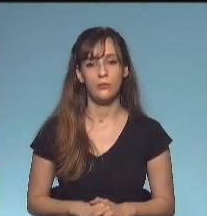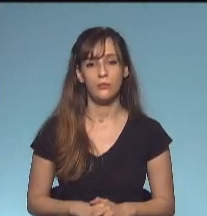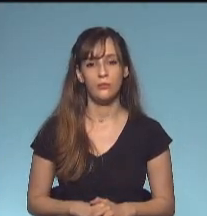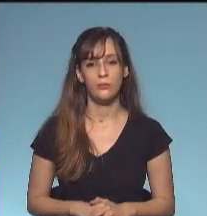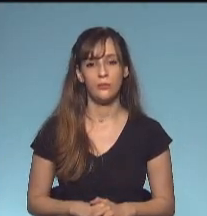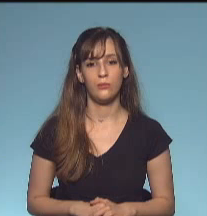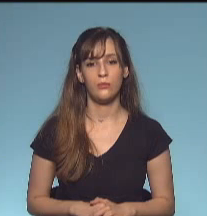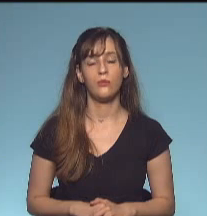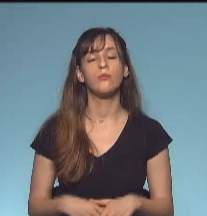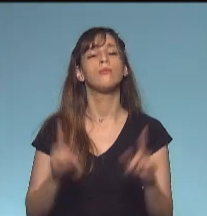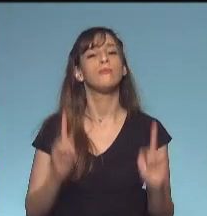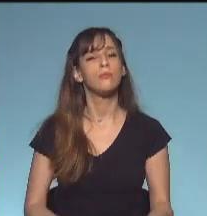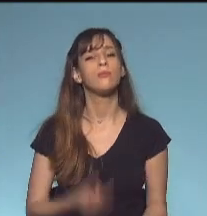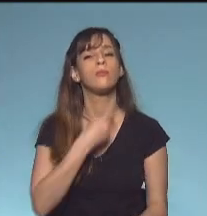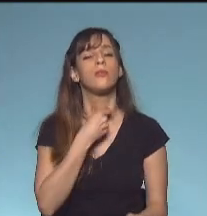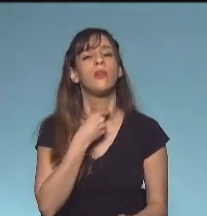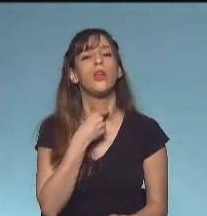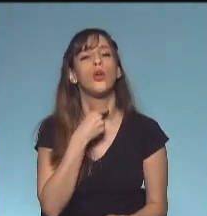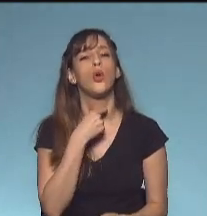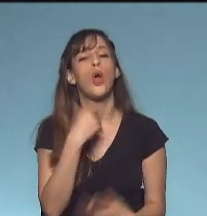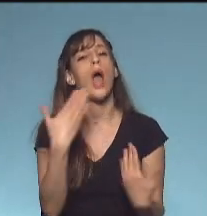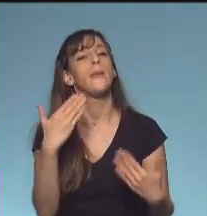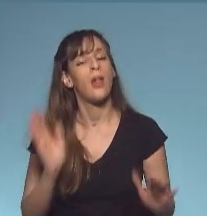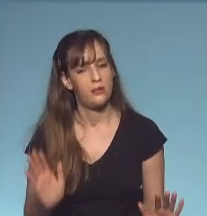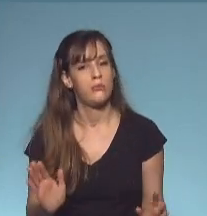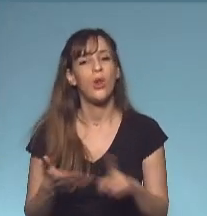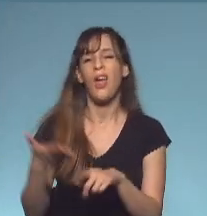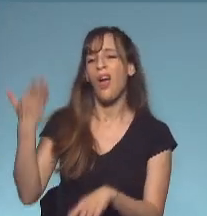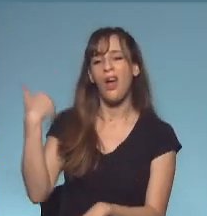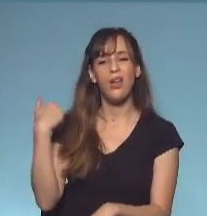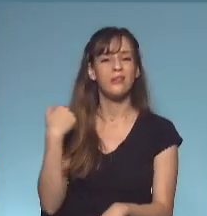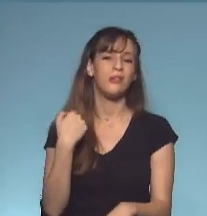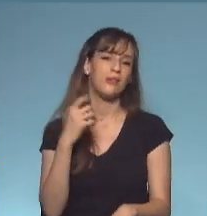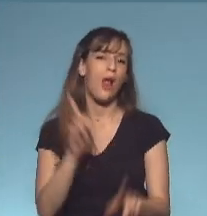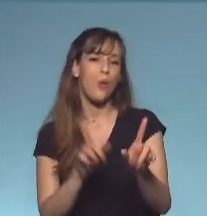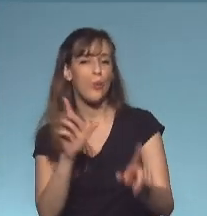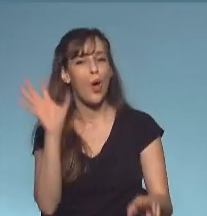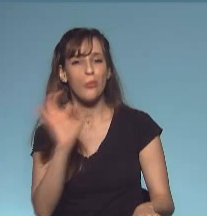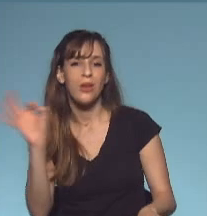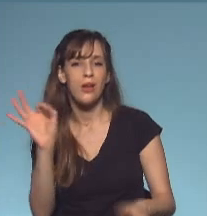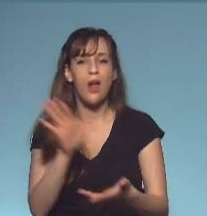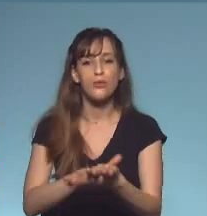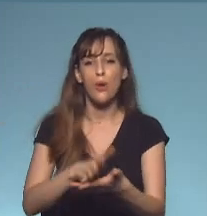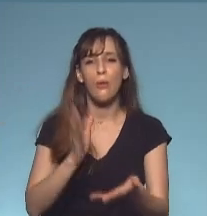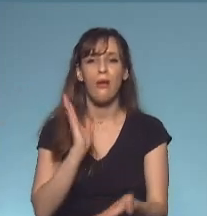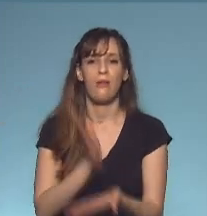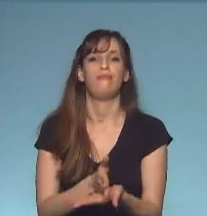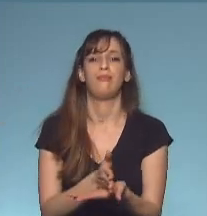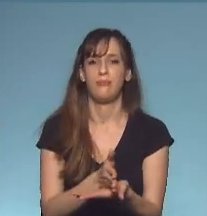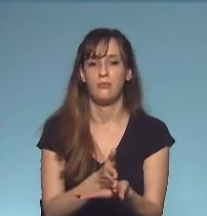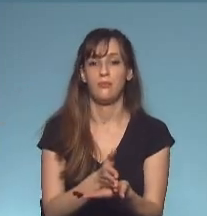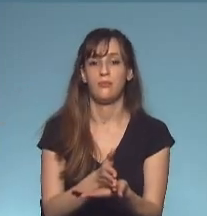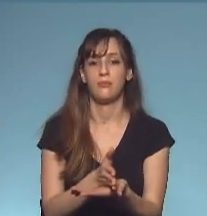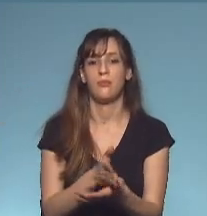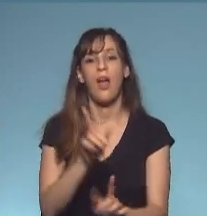Y quiero hablar, porque se ha dicho mucho sobre las restricciones, y algunos han hablado,